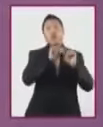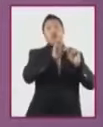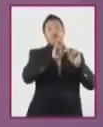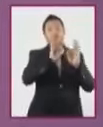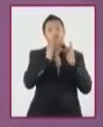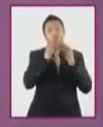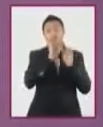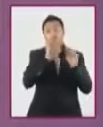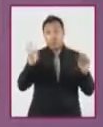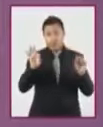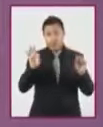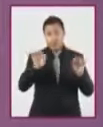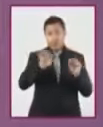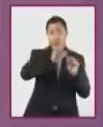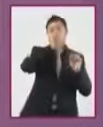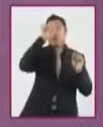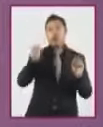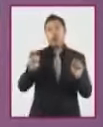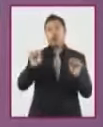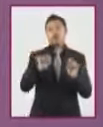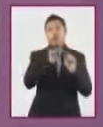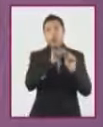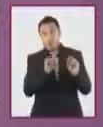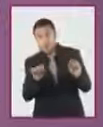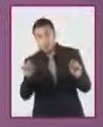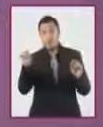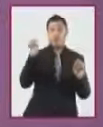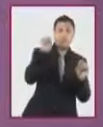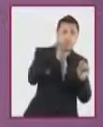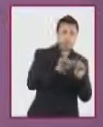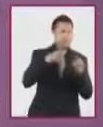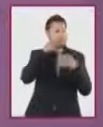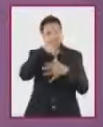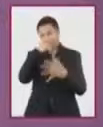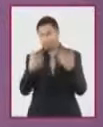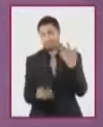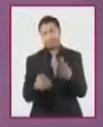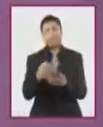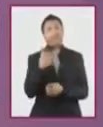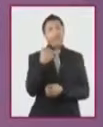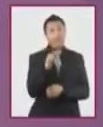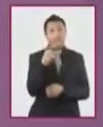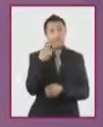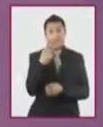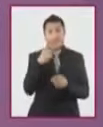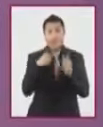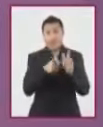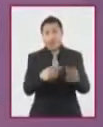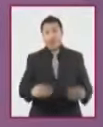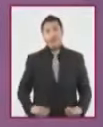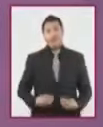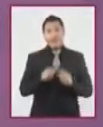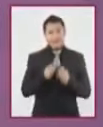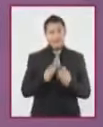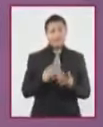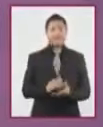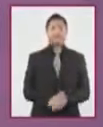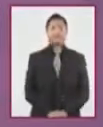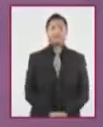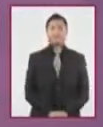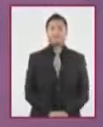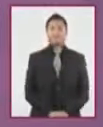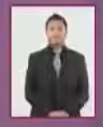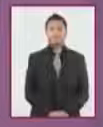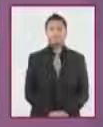recta, curva o en forma elíptica. Es así como se mantiene el curso de la vida como la conocemos.